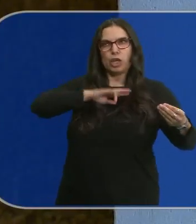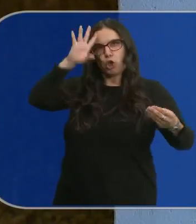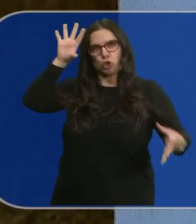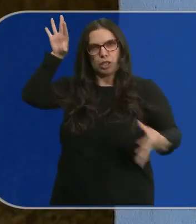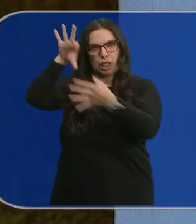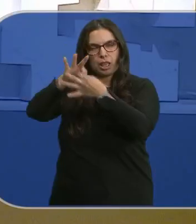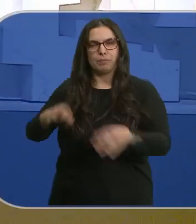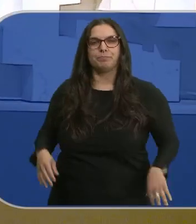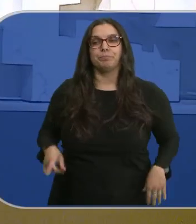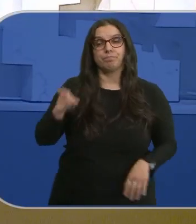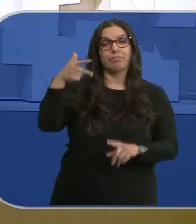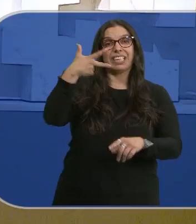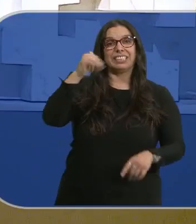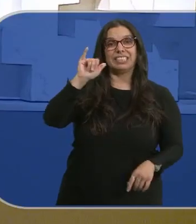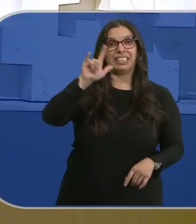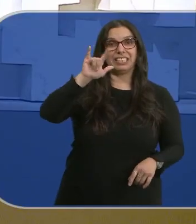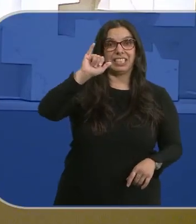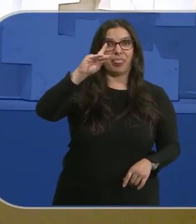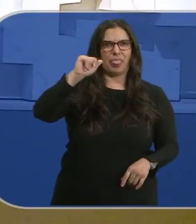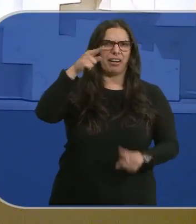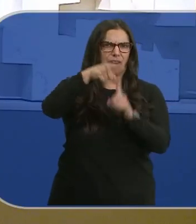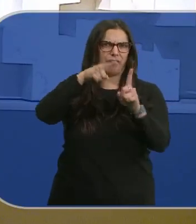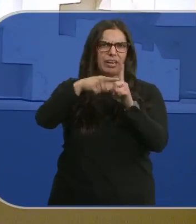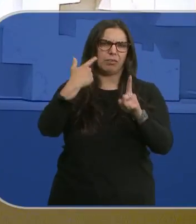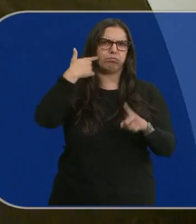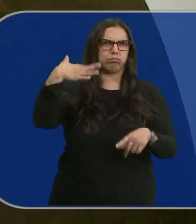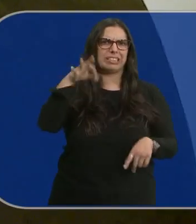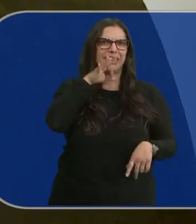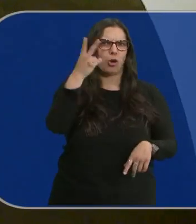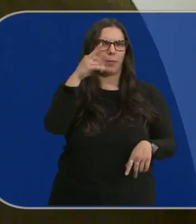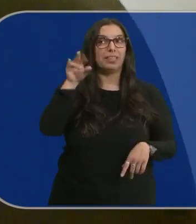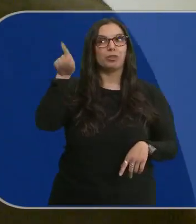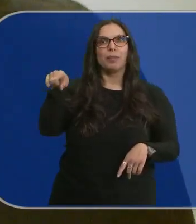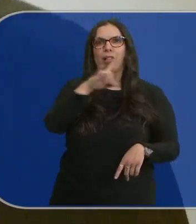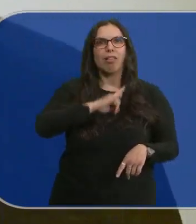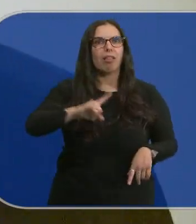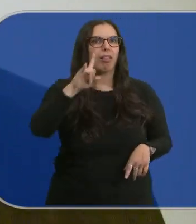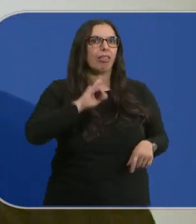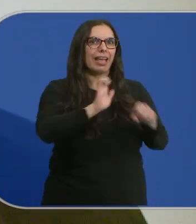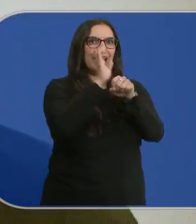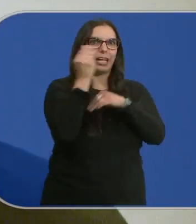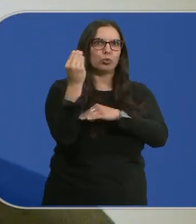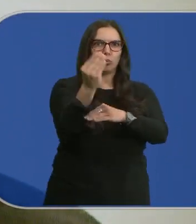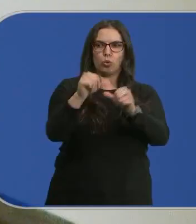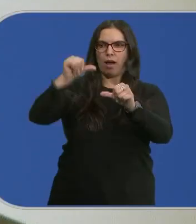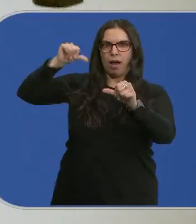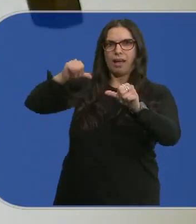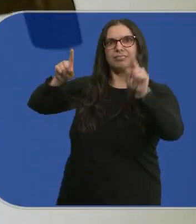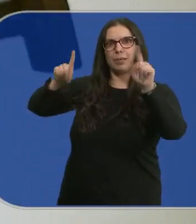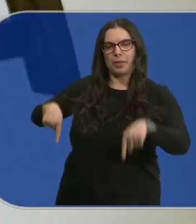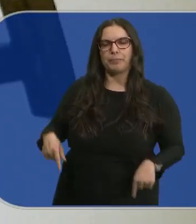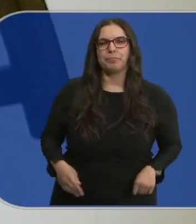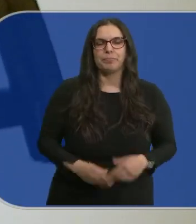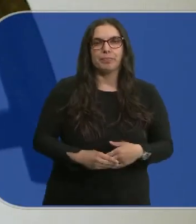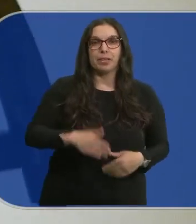Eduardo Chillida es uno de los grandes referentes de la escultura del siglo XX, pero él también fue un gran admirador de la escultura de todos los tiempos. Mi